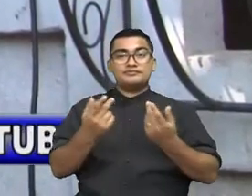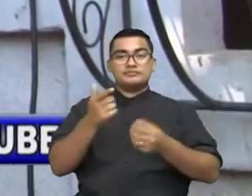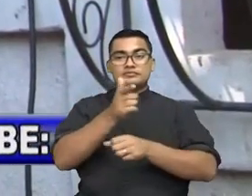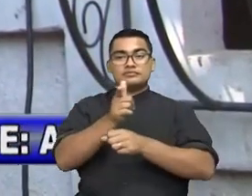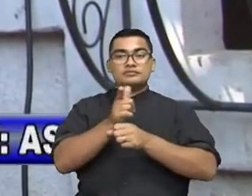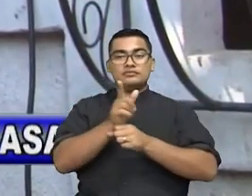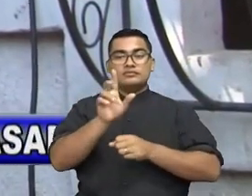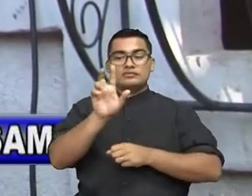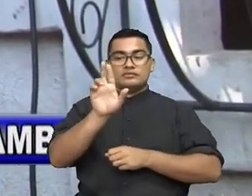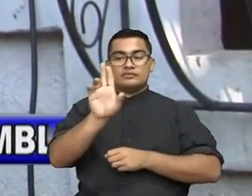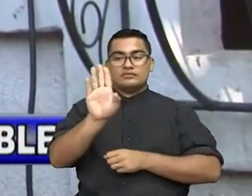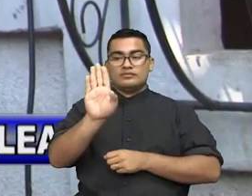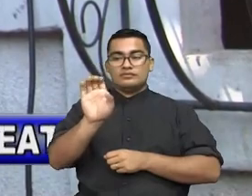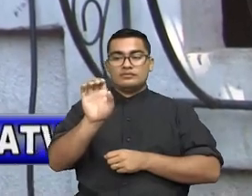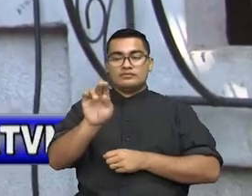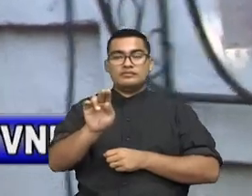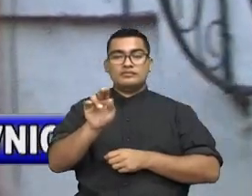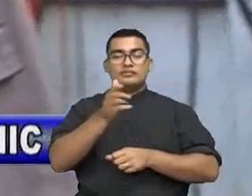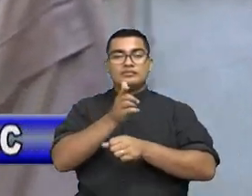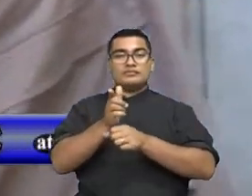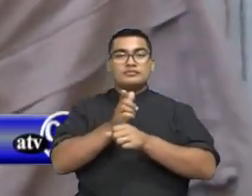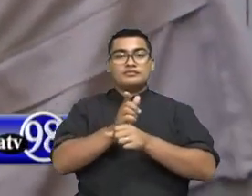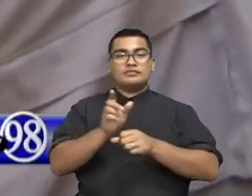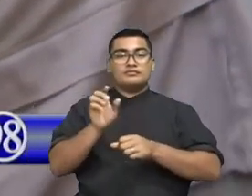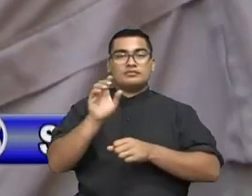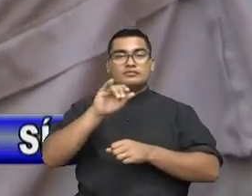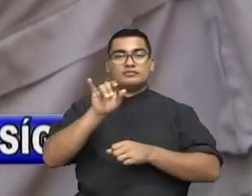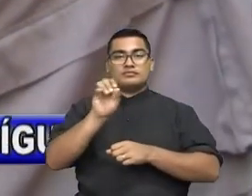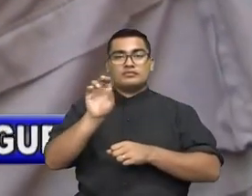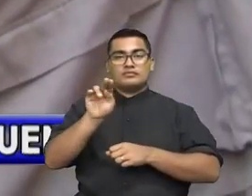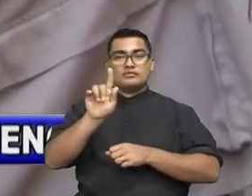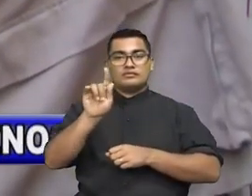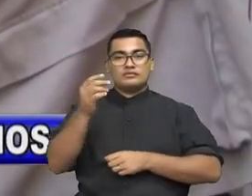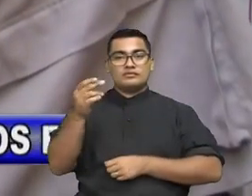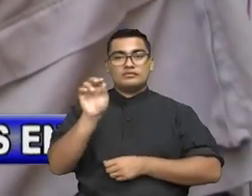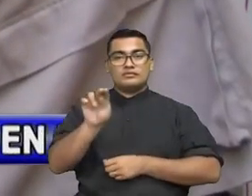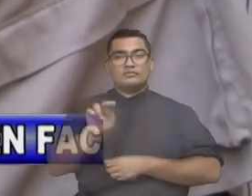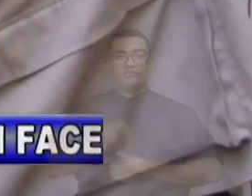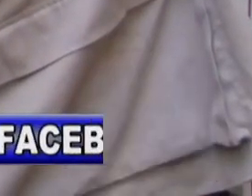Con cámara de Rubén Castro, informó para el canal parlamentario Jonathan Castro.